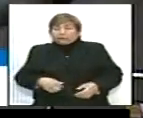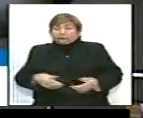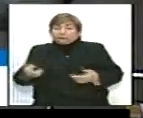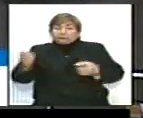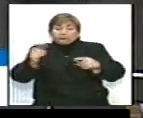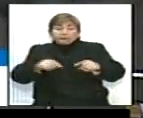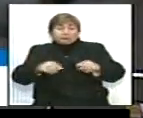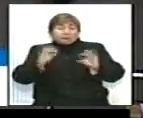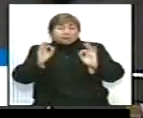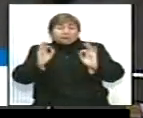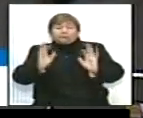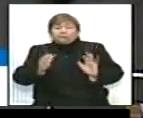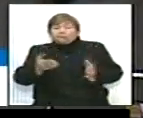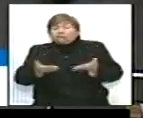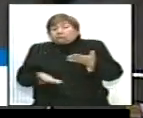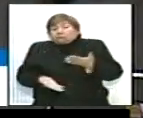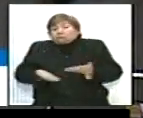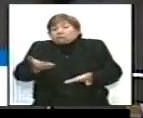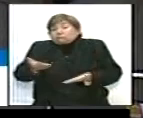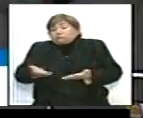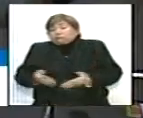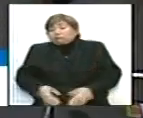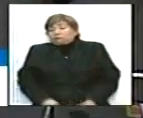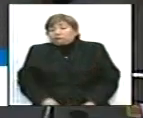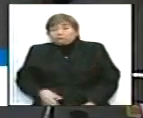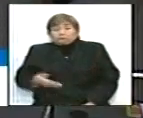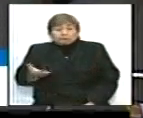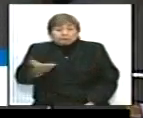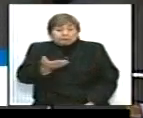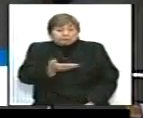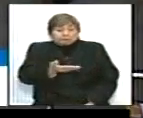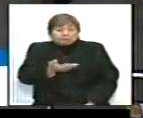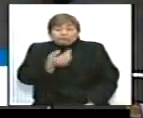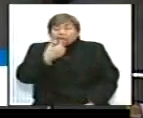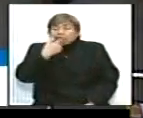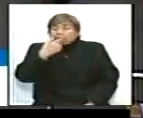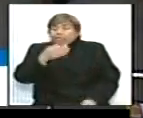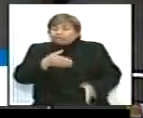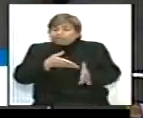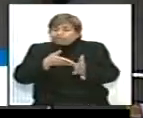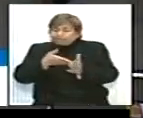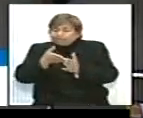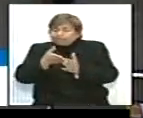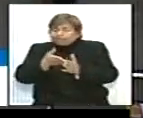de casualidad y que probablemente por ello está en esa línea